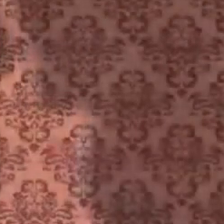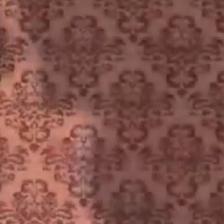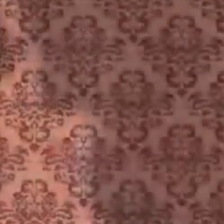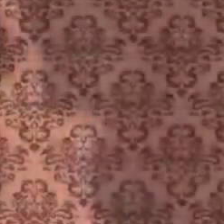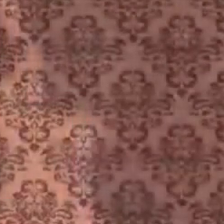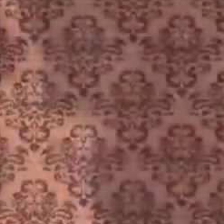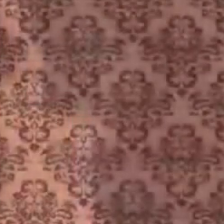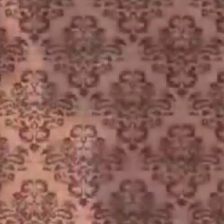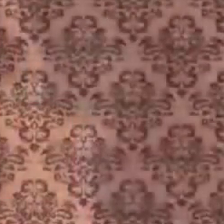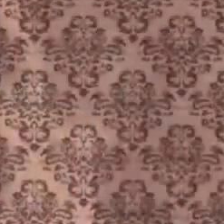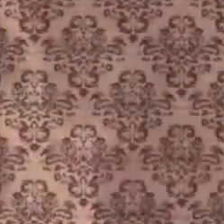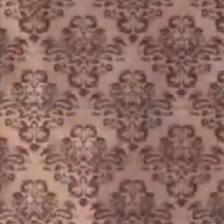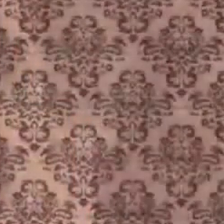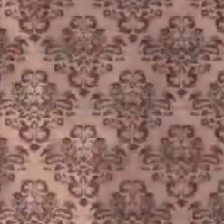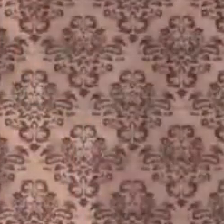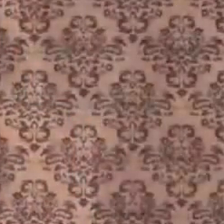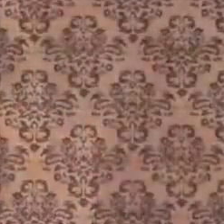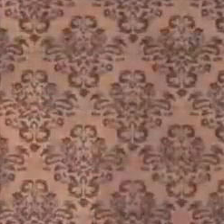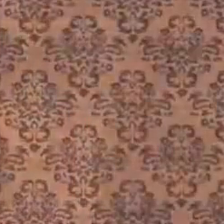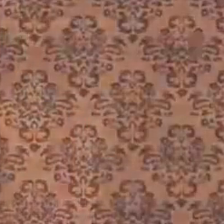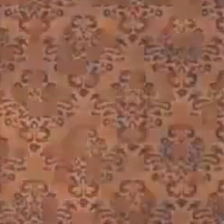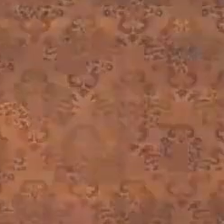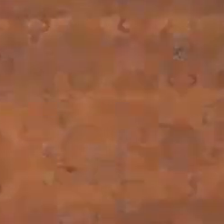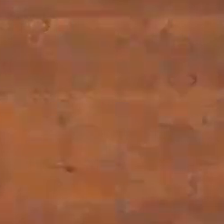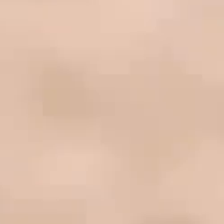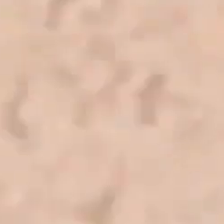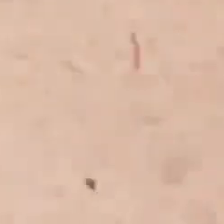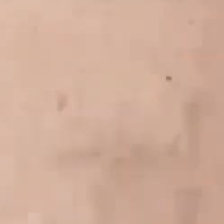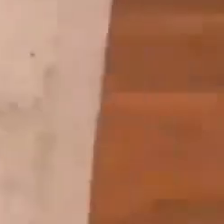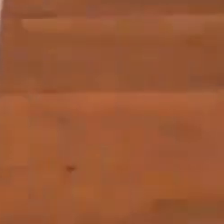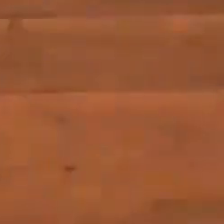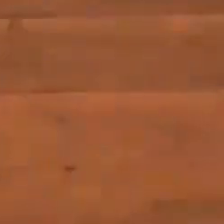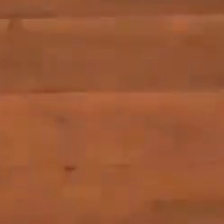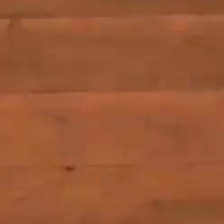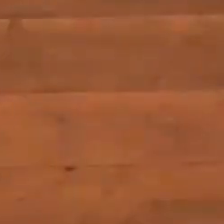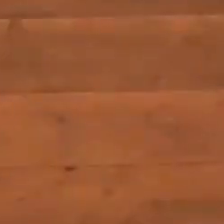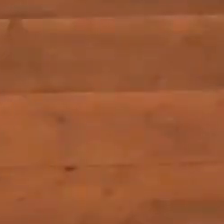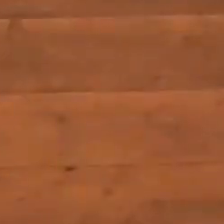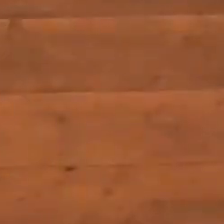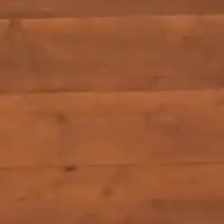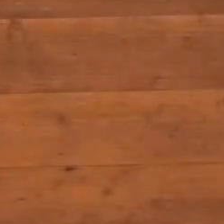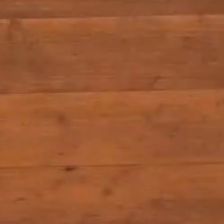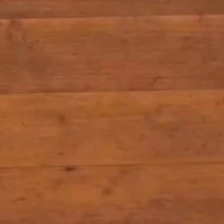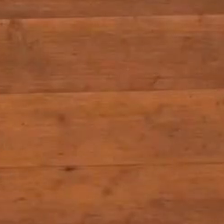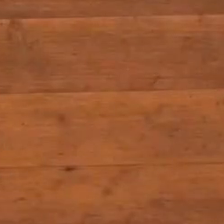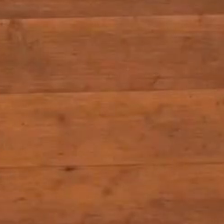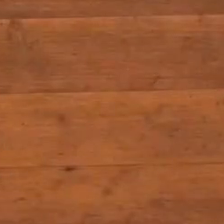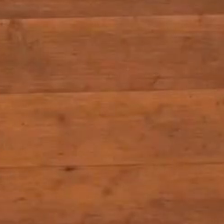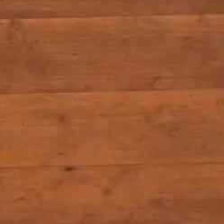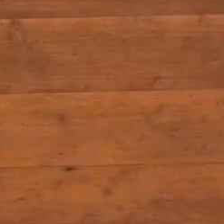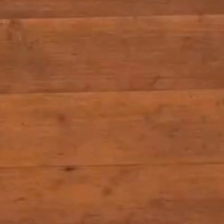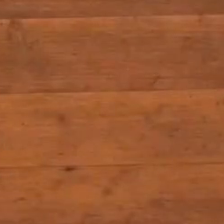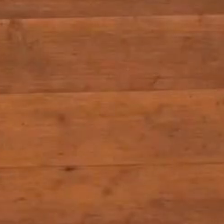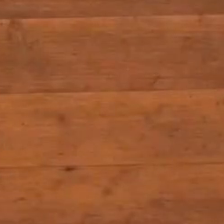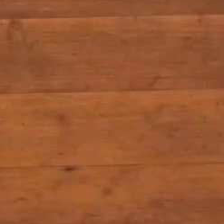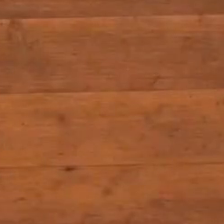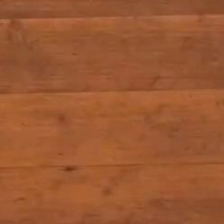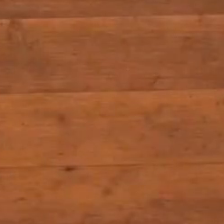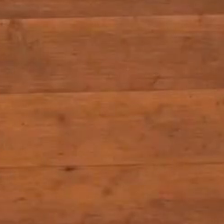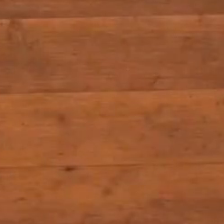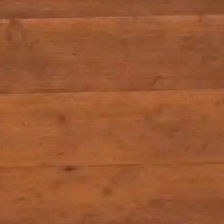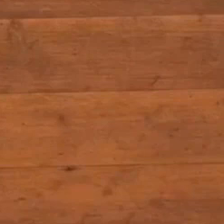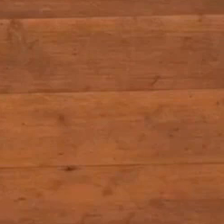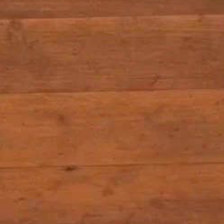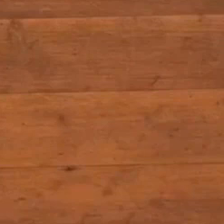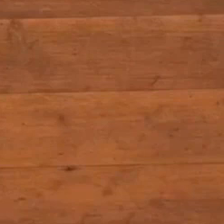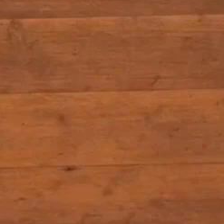opresión e injusticia que la rodeaba. Es así que, a los 22 años, escribe su primera carta de queja titulada